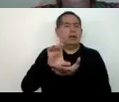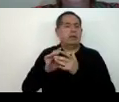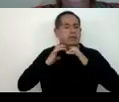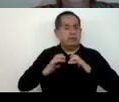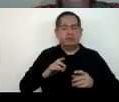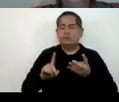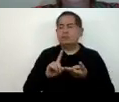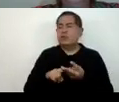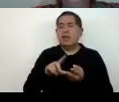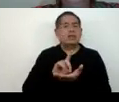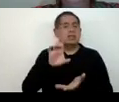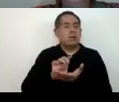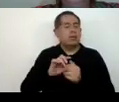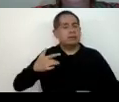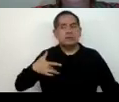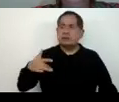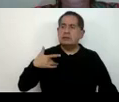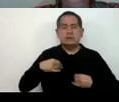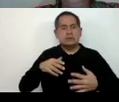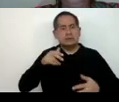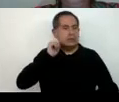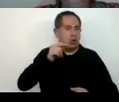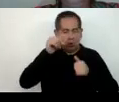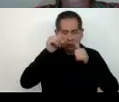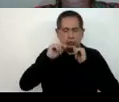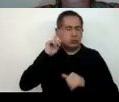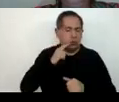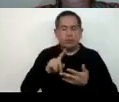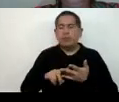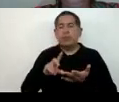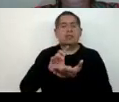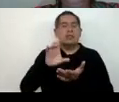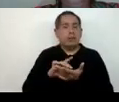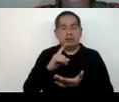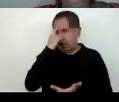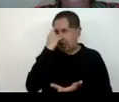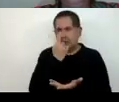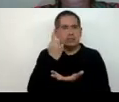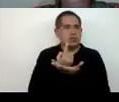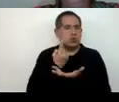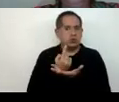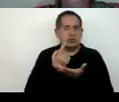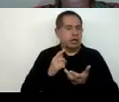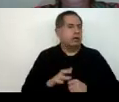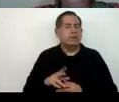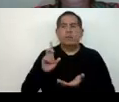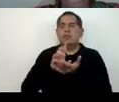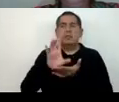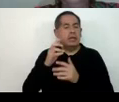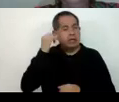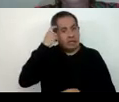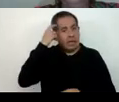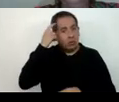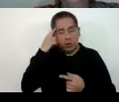con discapacidad sensorial, con discapacidad psicosocial, con discapacidad intelectual, y en la elaboración